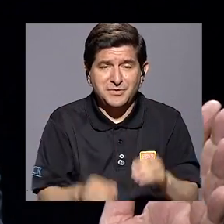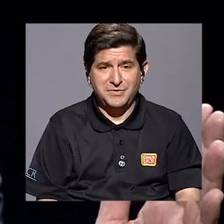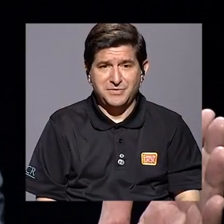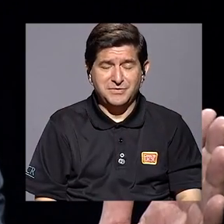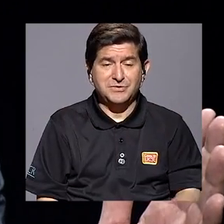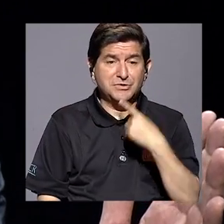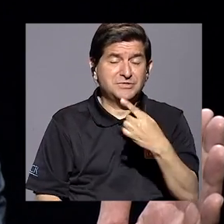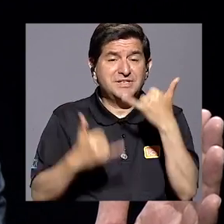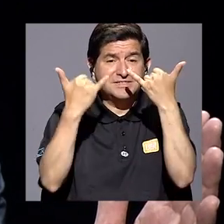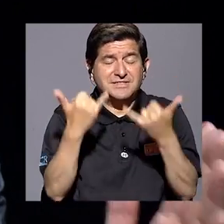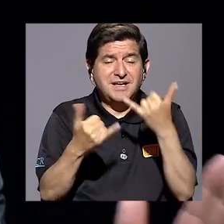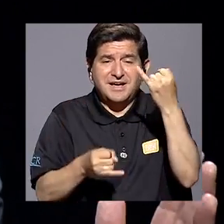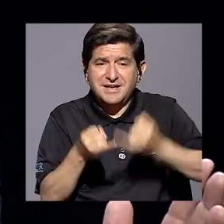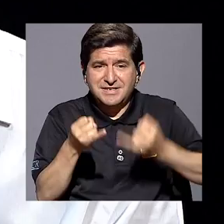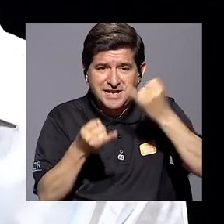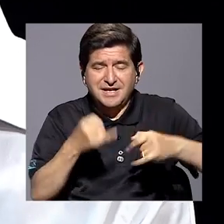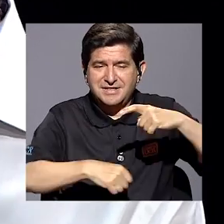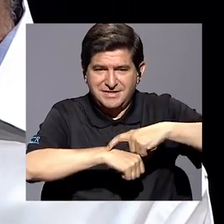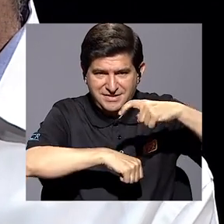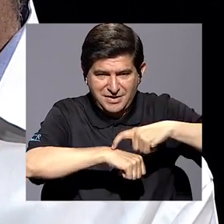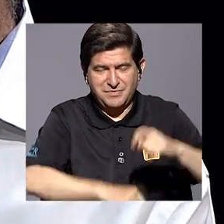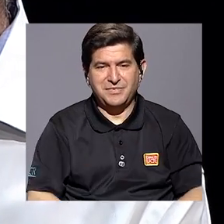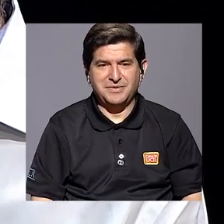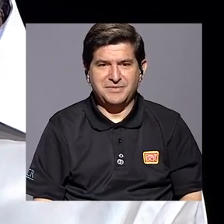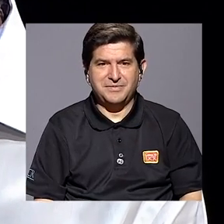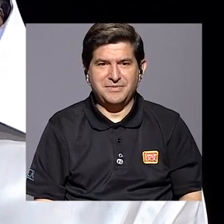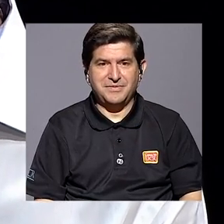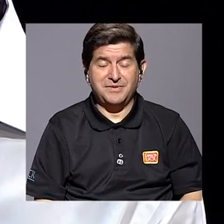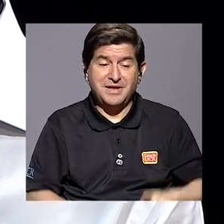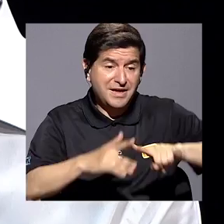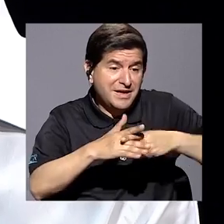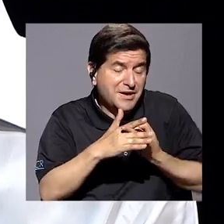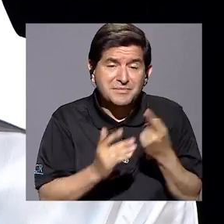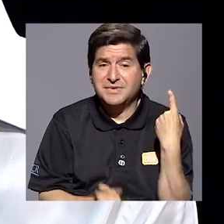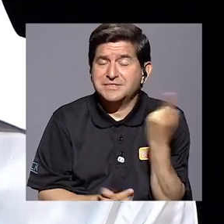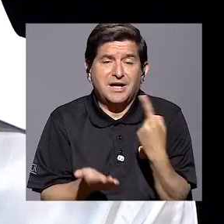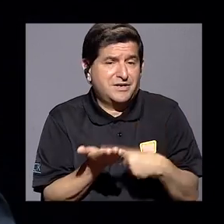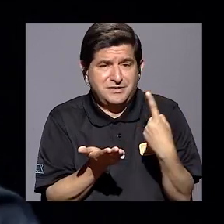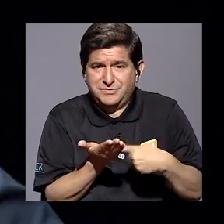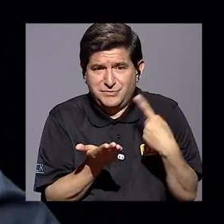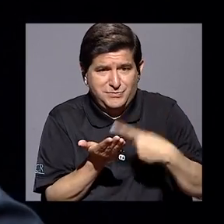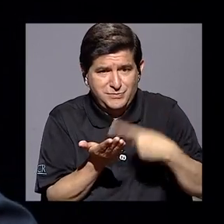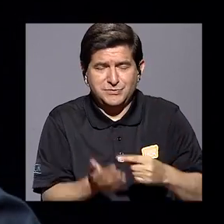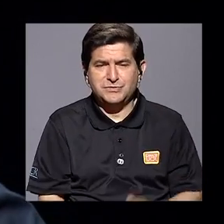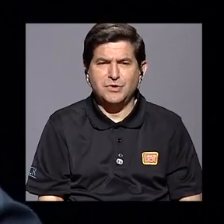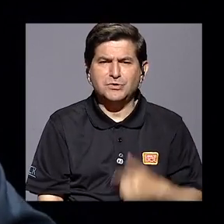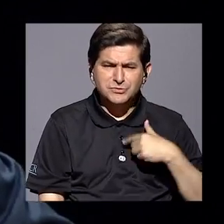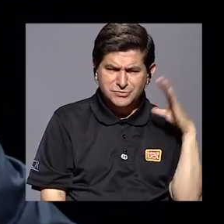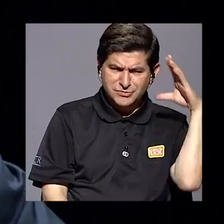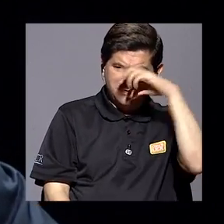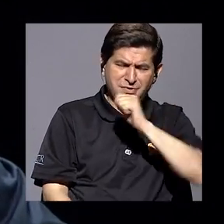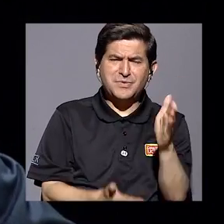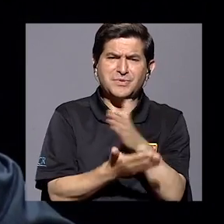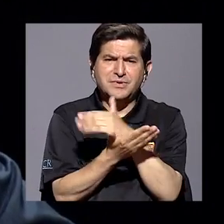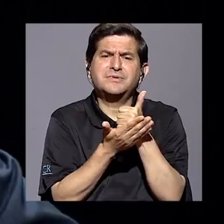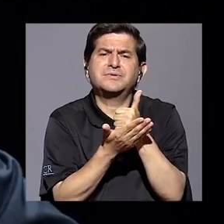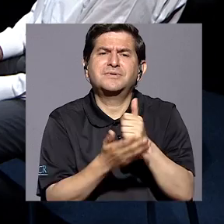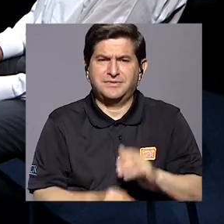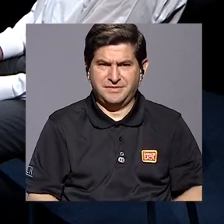nos avisó la línea que ya se nos acabó y de nuevo y recién está calentando esta discusión manejos ente pero yo he descubierto algo